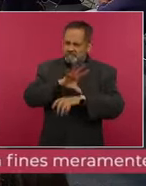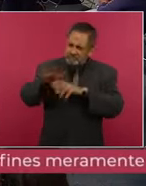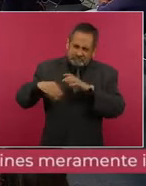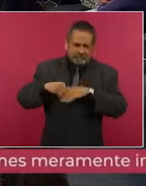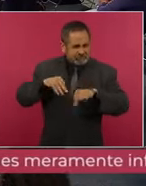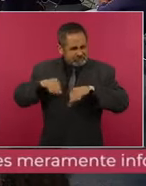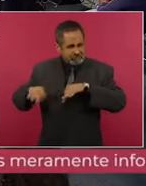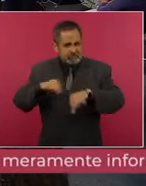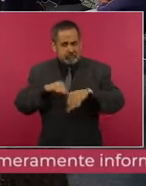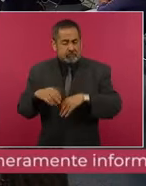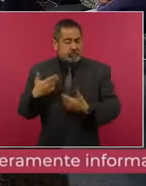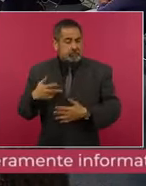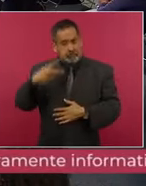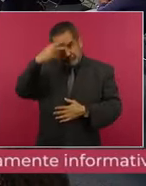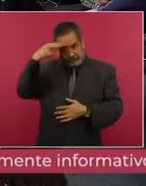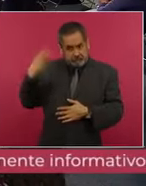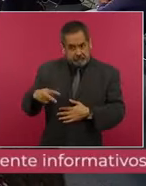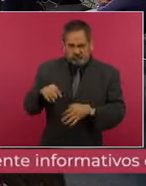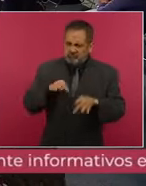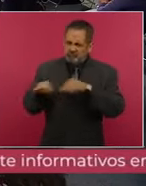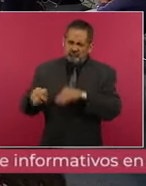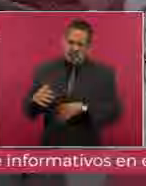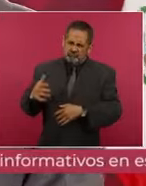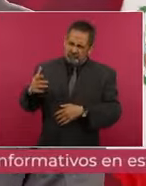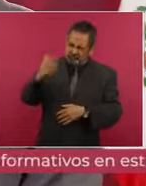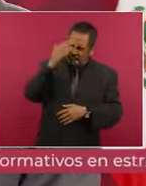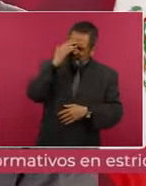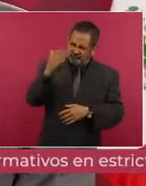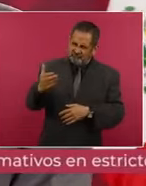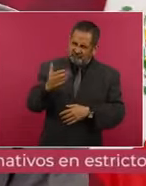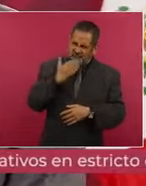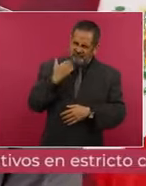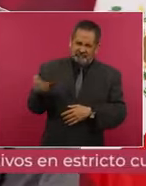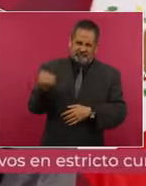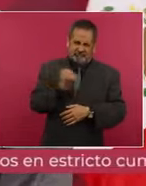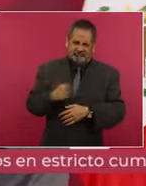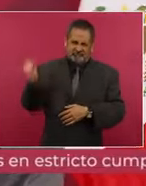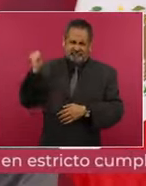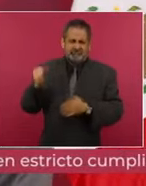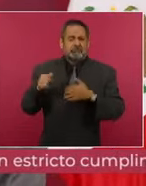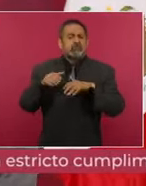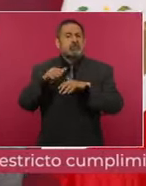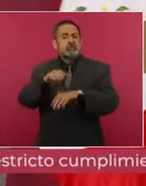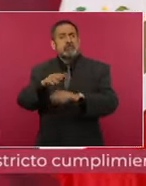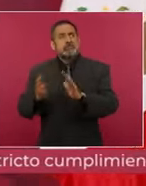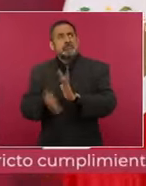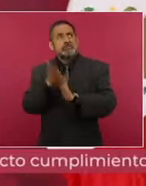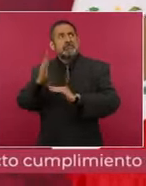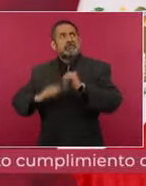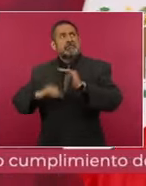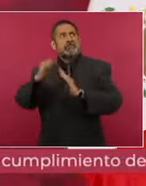Es un pueblo trabajador, los mejores trabajadores de la construcción, los mexicanos.